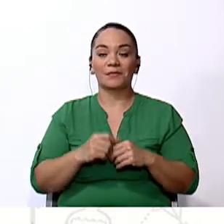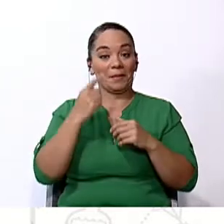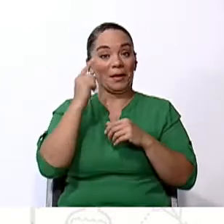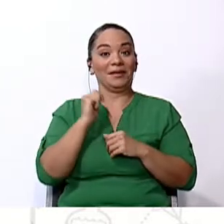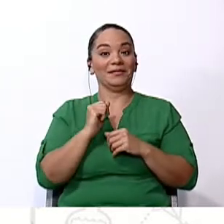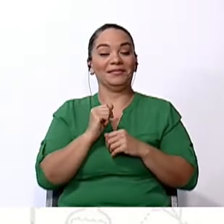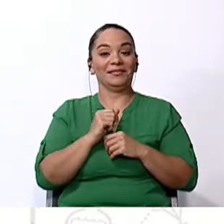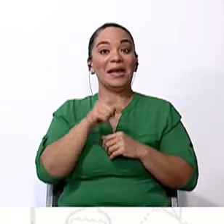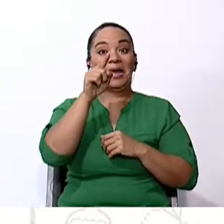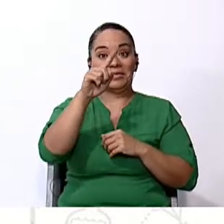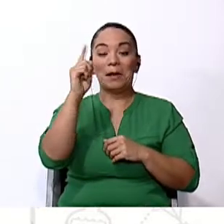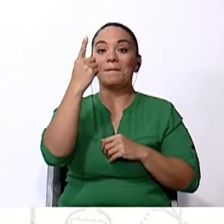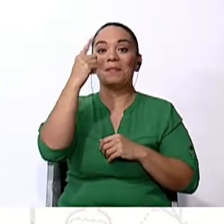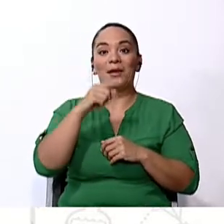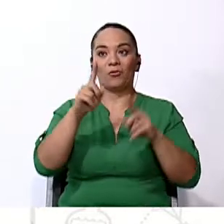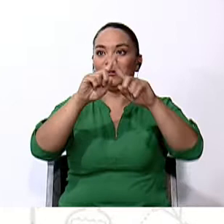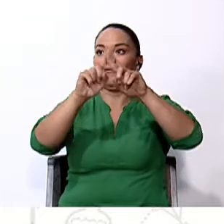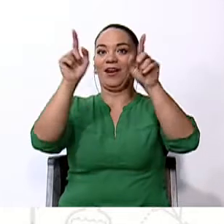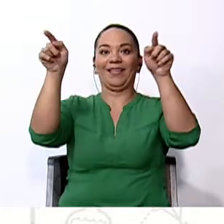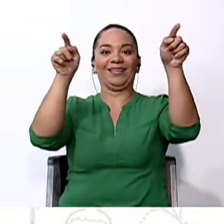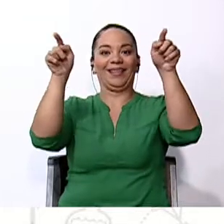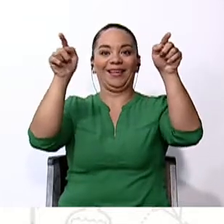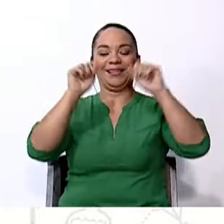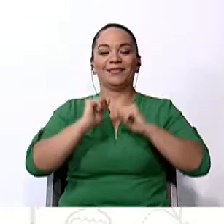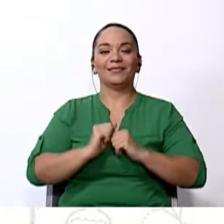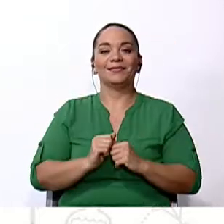Esa era una de las diferencias. ¿Lo ven?